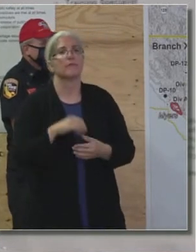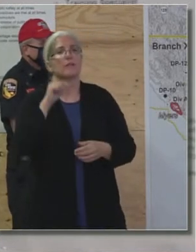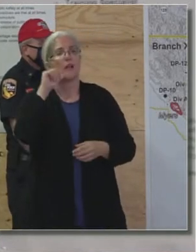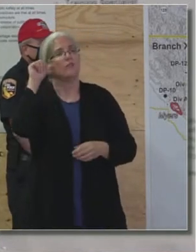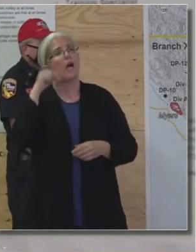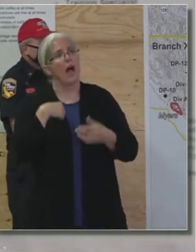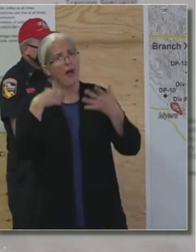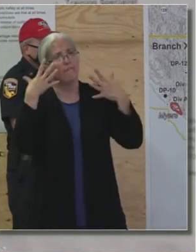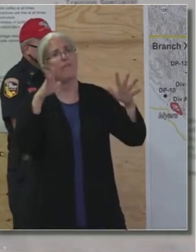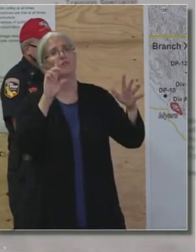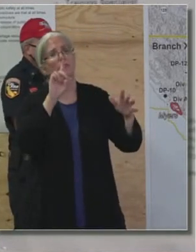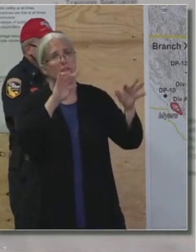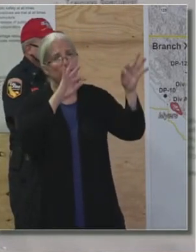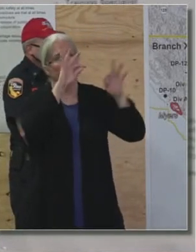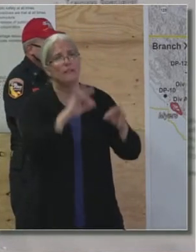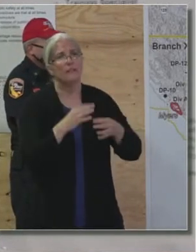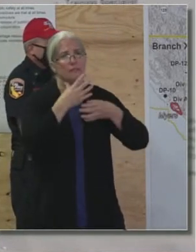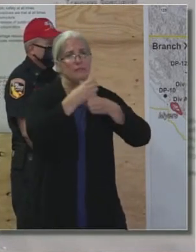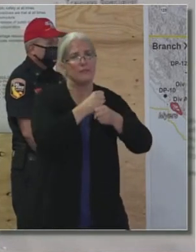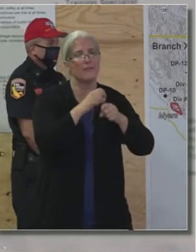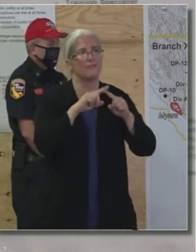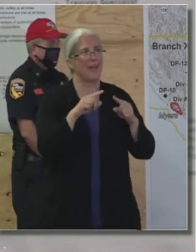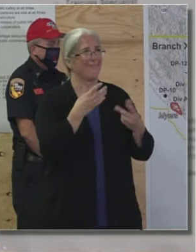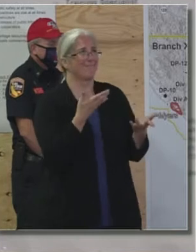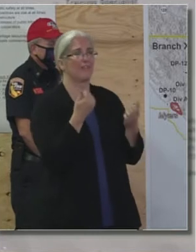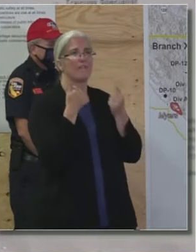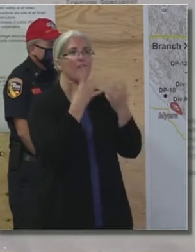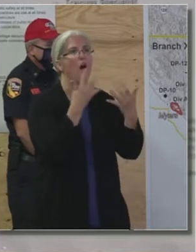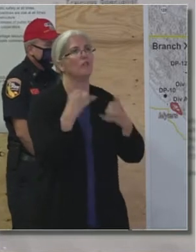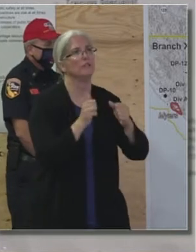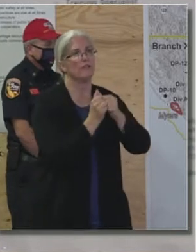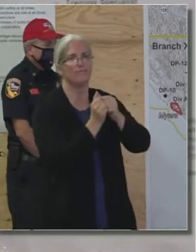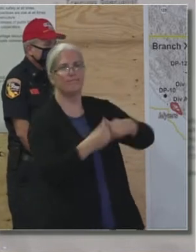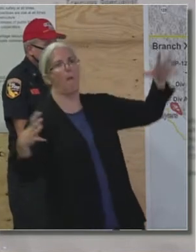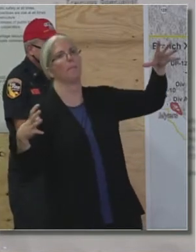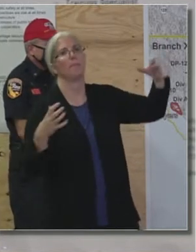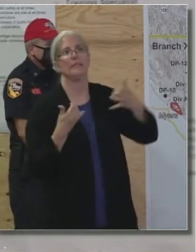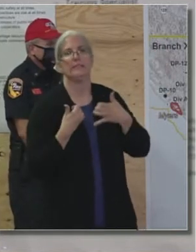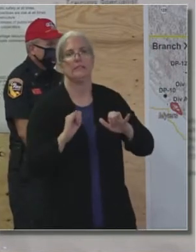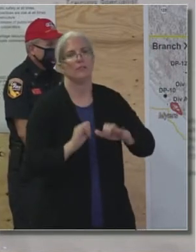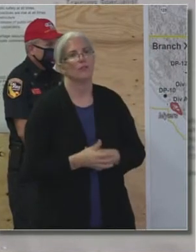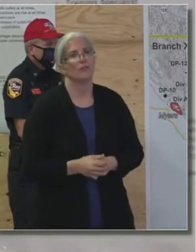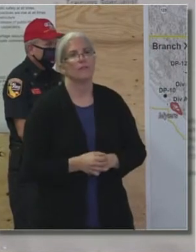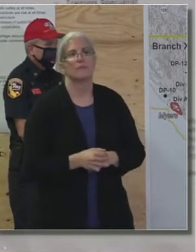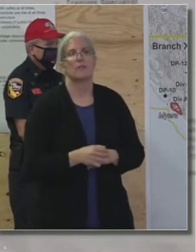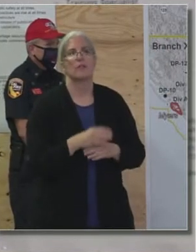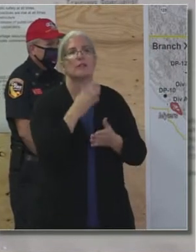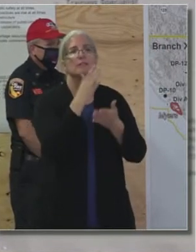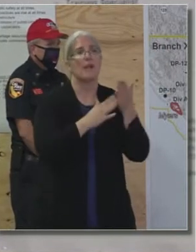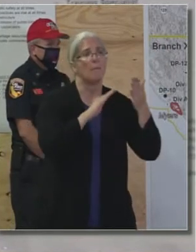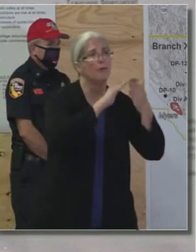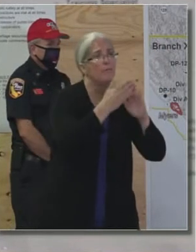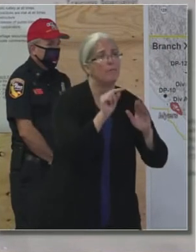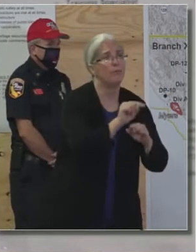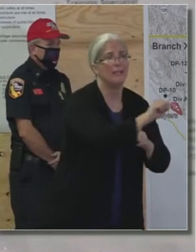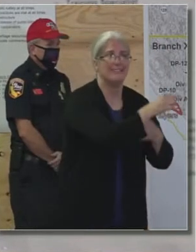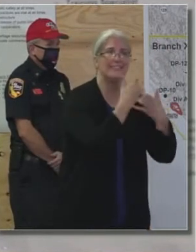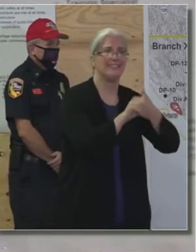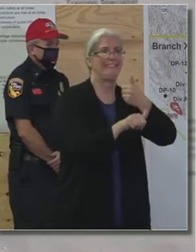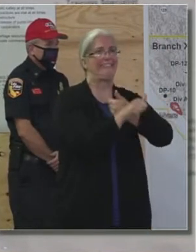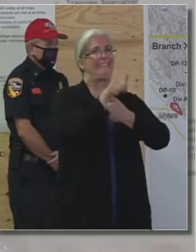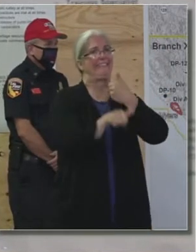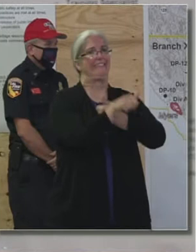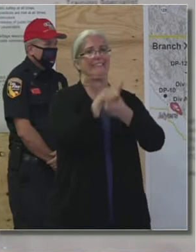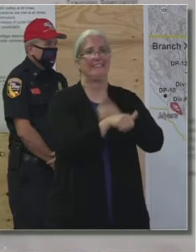pero todavía no estamos fuera de peligro todavía hay áreas amenazadas comunidades amenazadas los